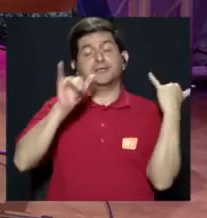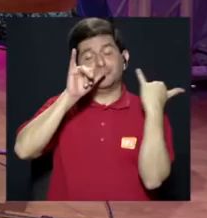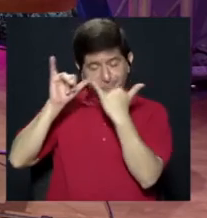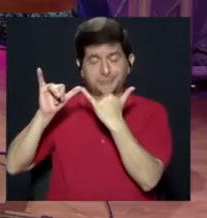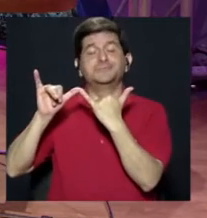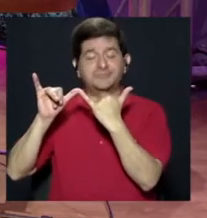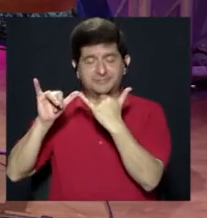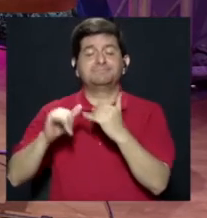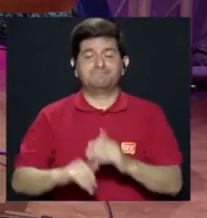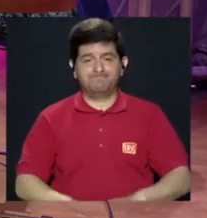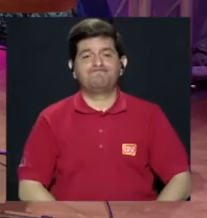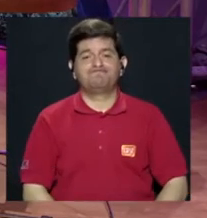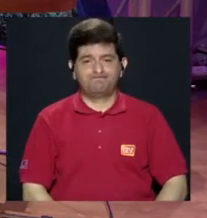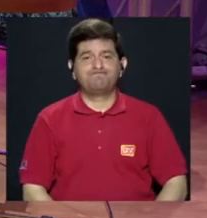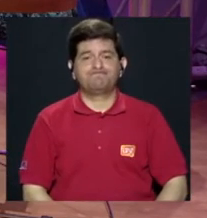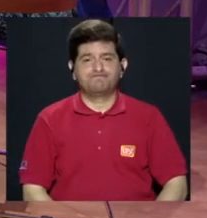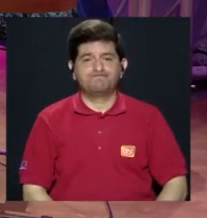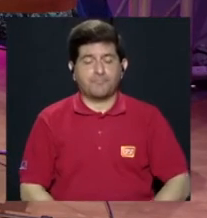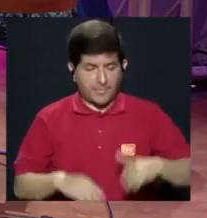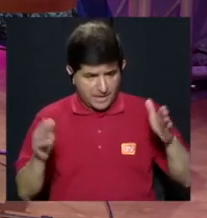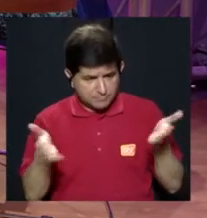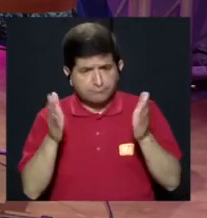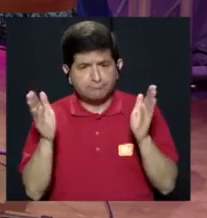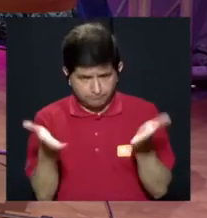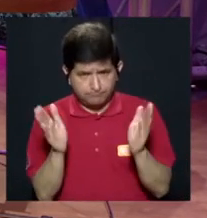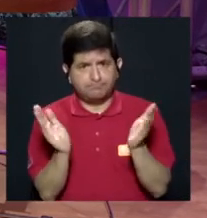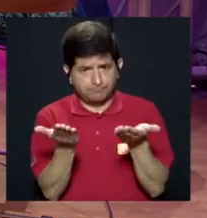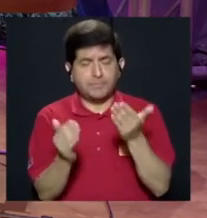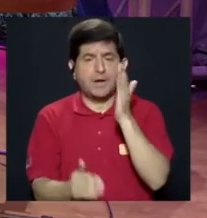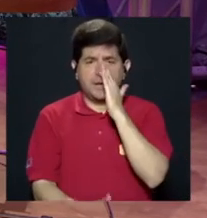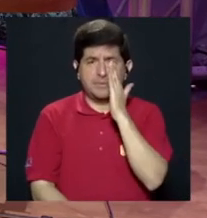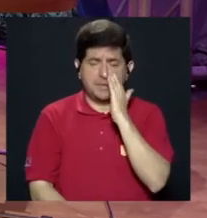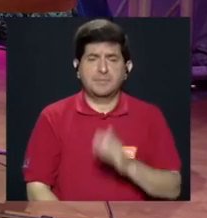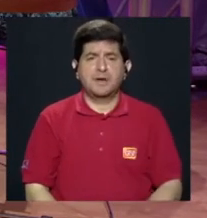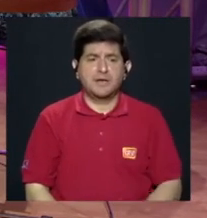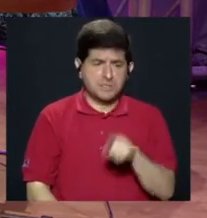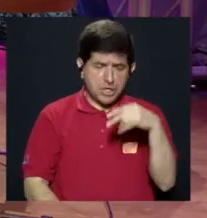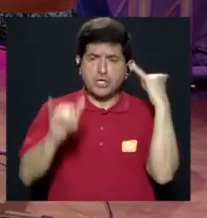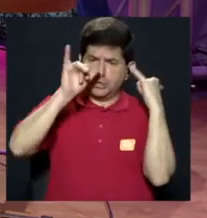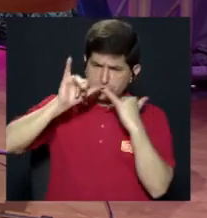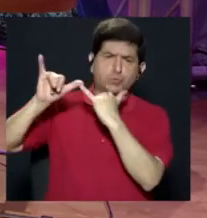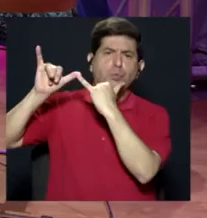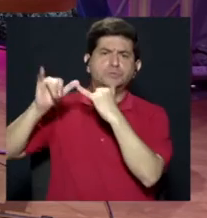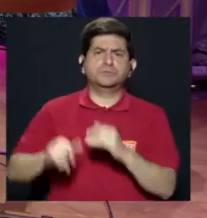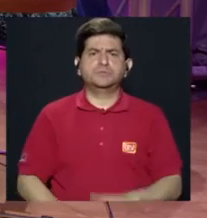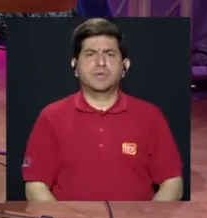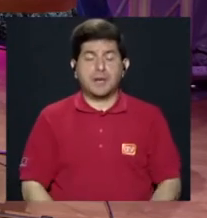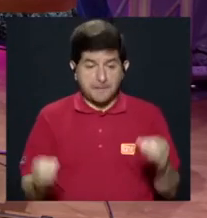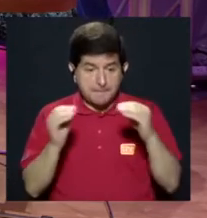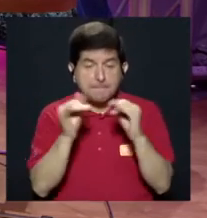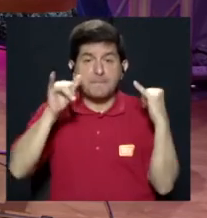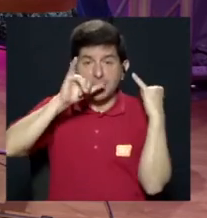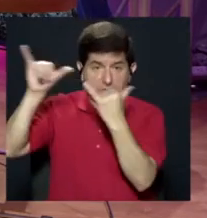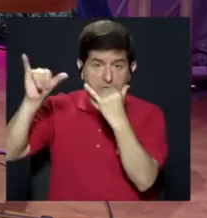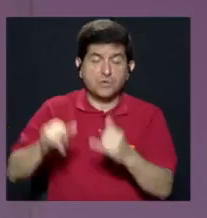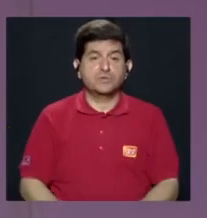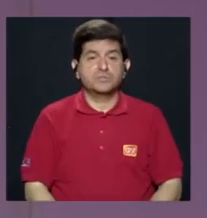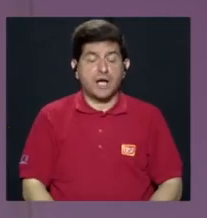Así. Entonces, incentivamos muchísimo a las mamás a que pongan esa denuncia. Entre más denuncias hay,